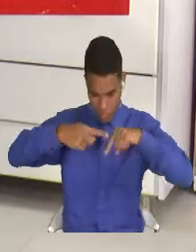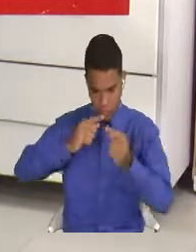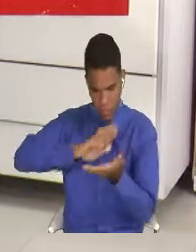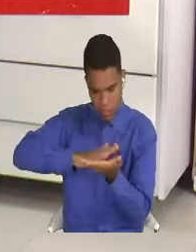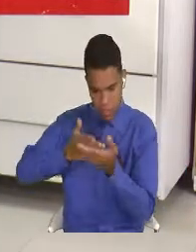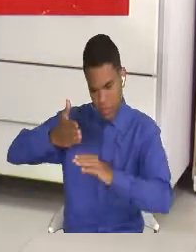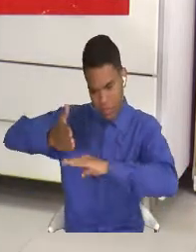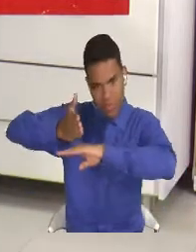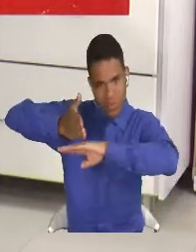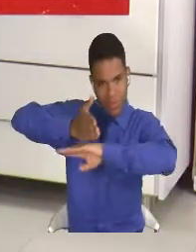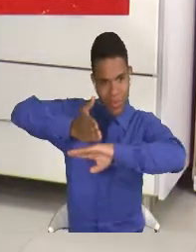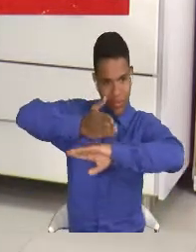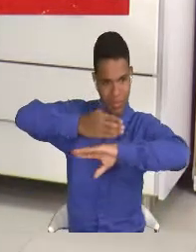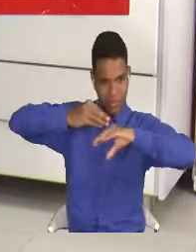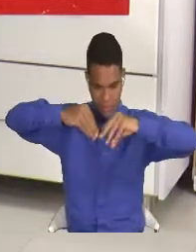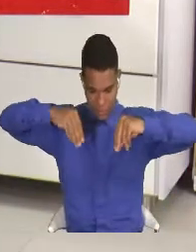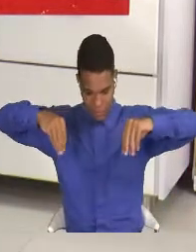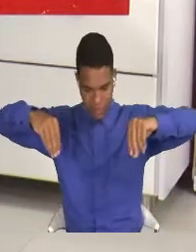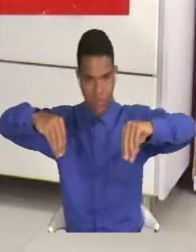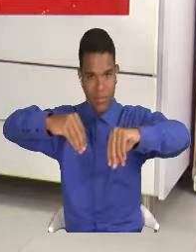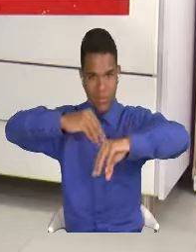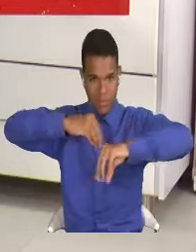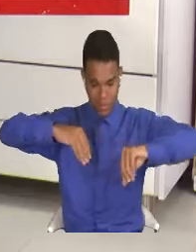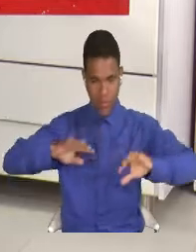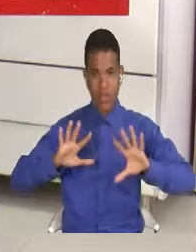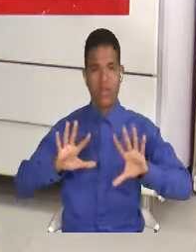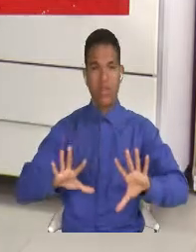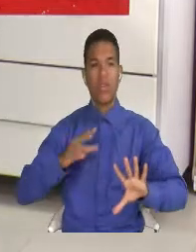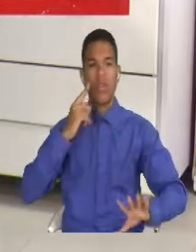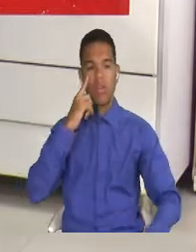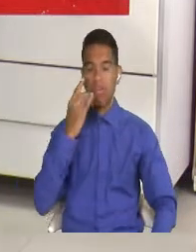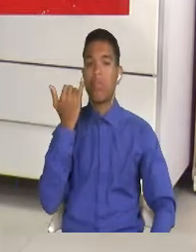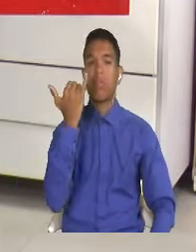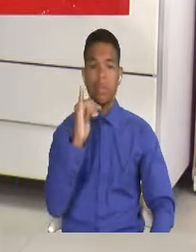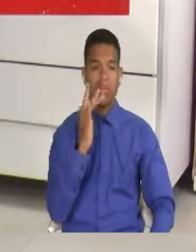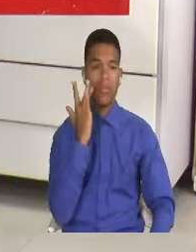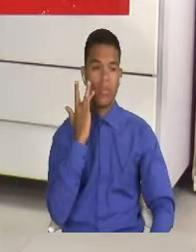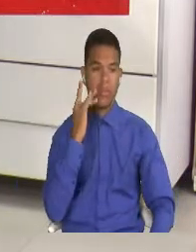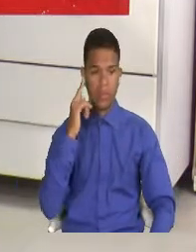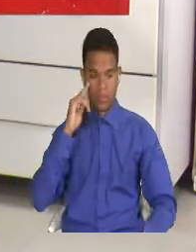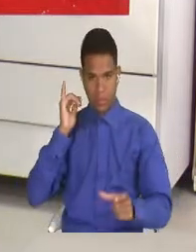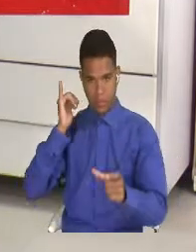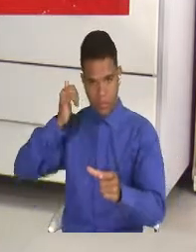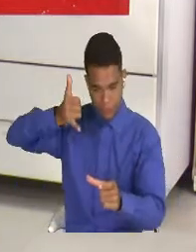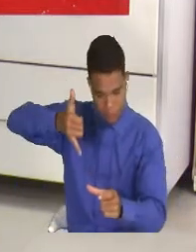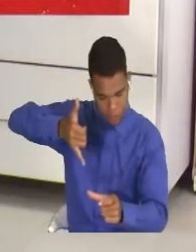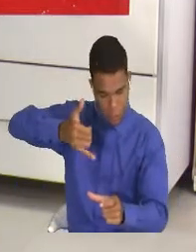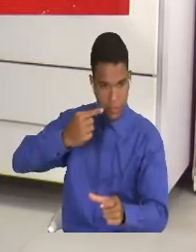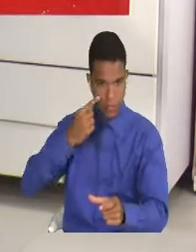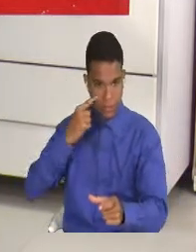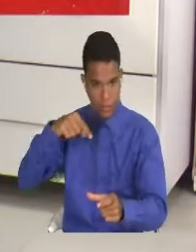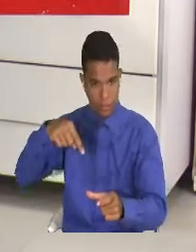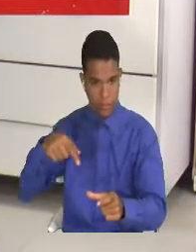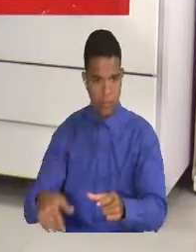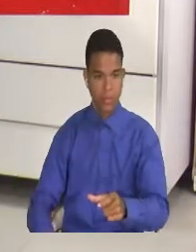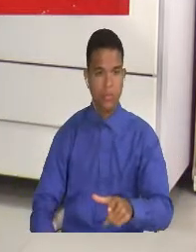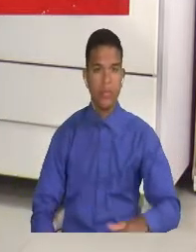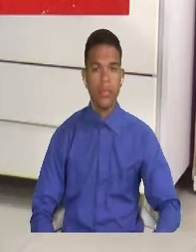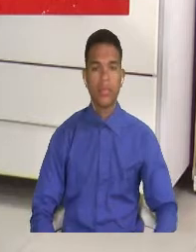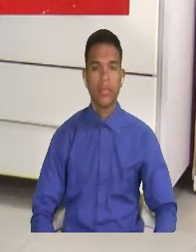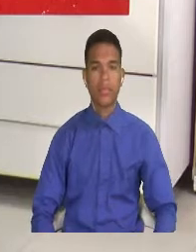momento haciéndola en cortes, en julianitas, pues ya las tenemos aquí. A ver si Paulita nos regala un planito, ya las tenemos aquí de esta manera,